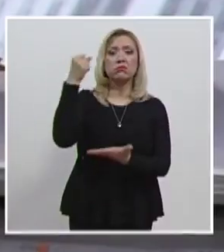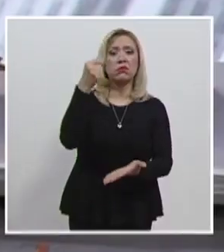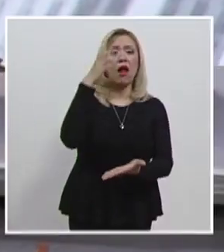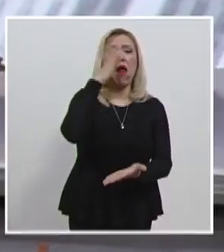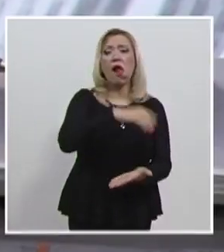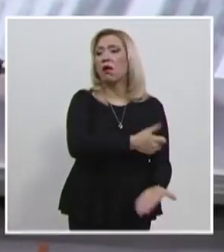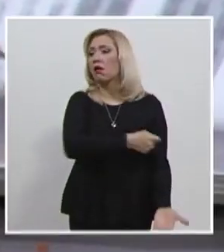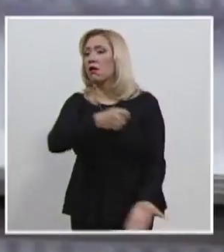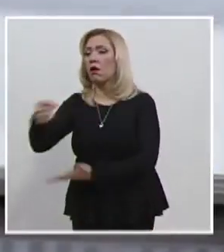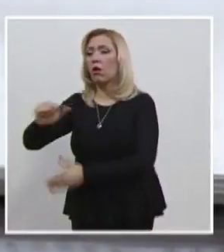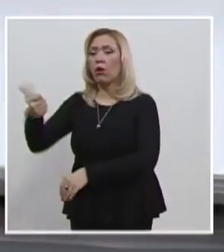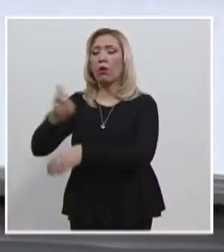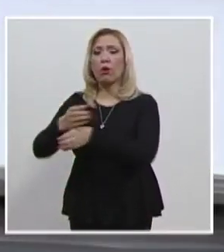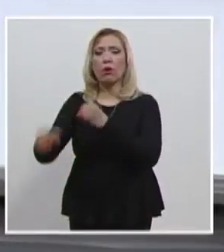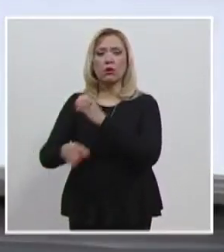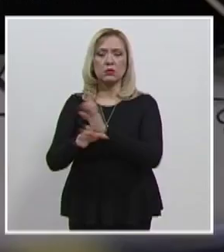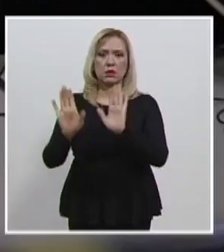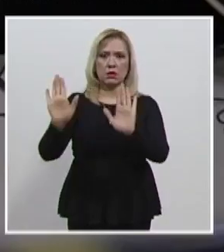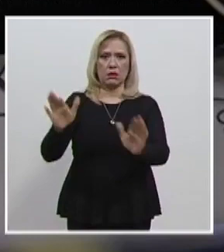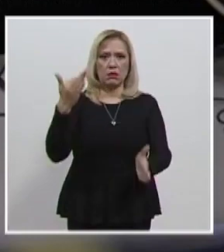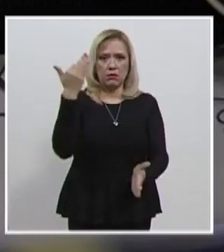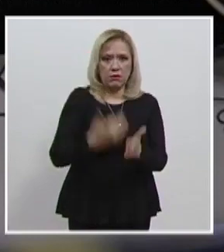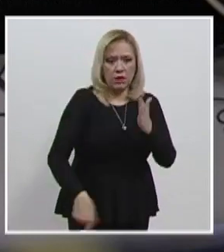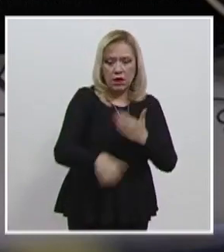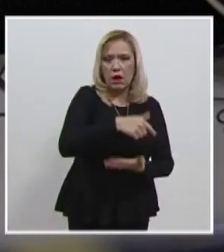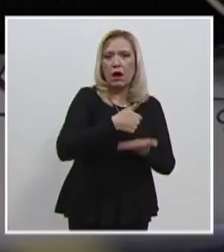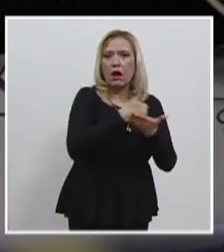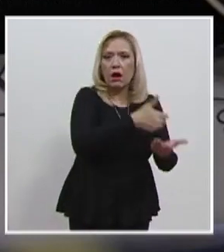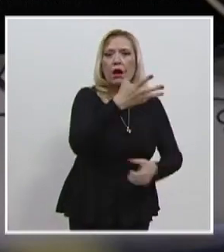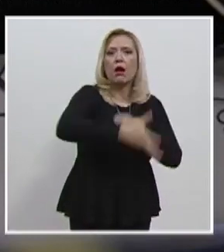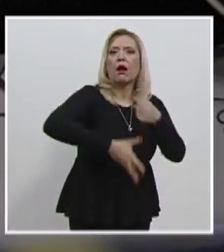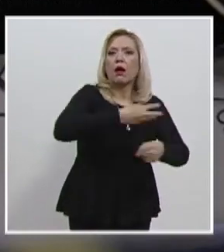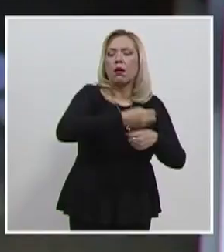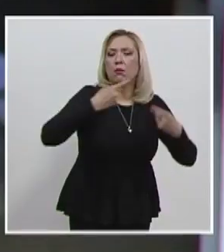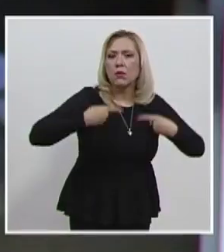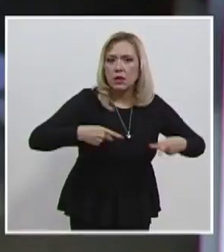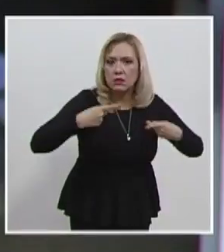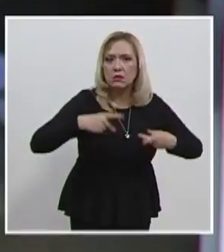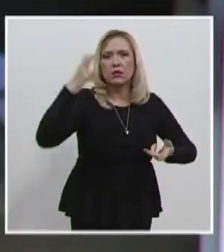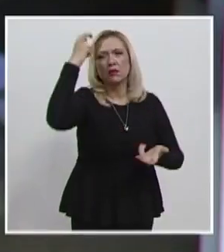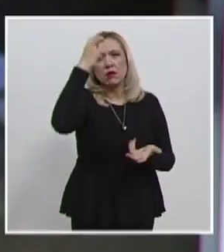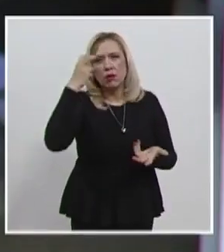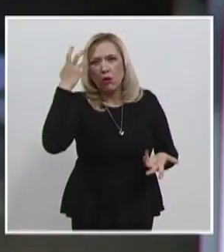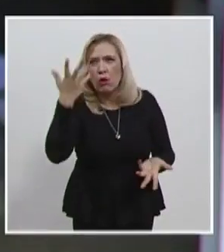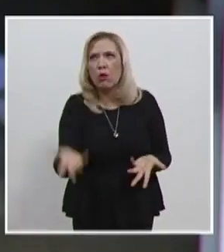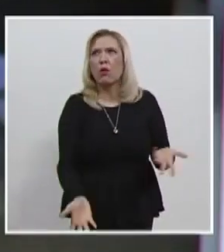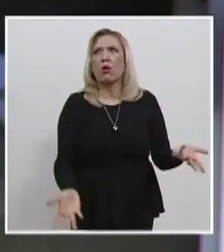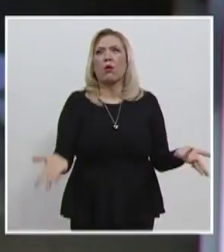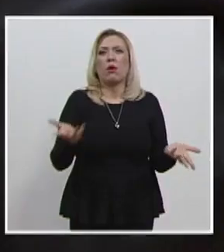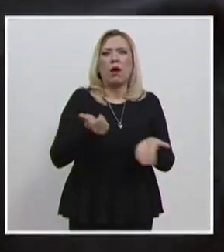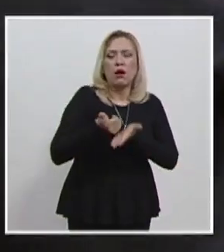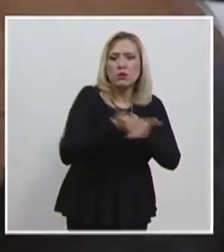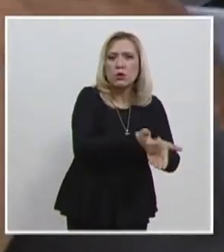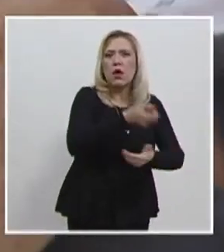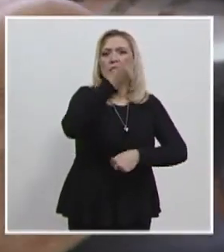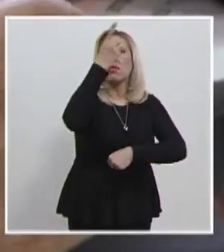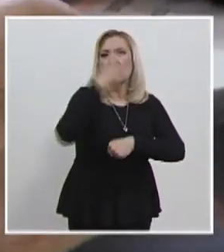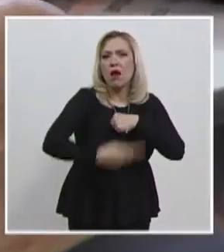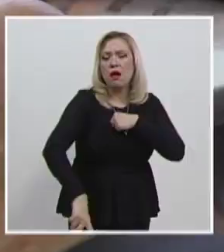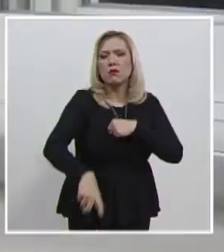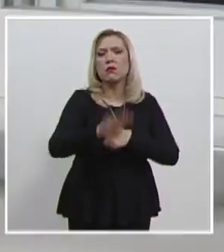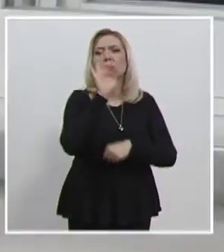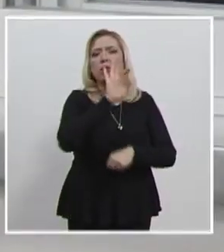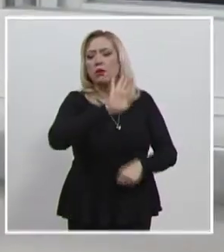recorten los recursos para el pago de medidas de ayuda asistencia y también reparación integral al daño a las